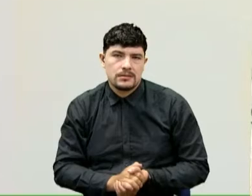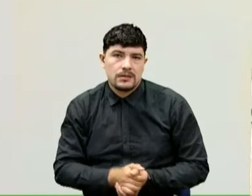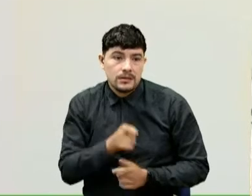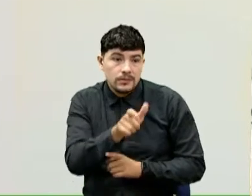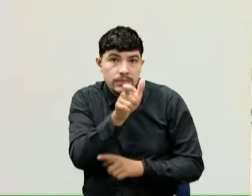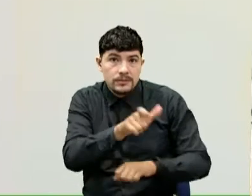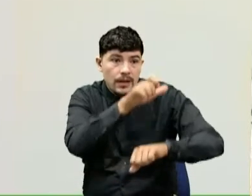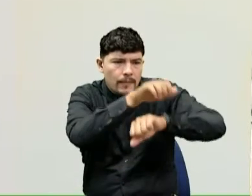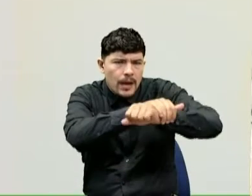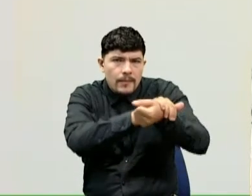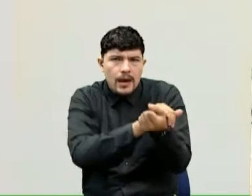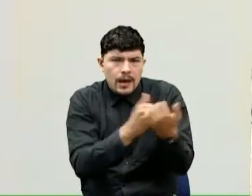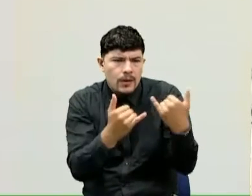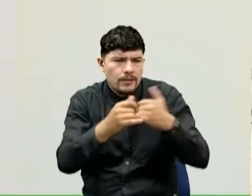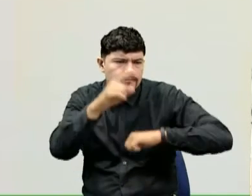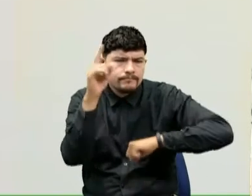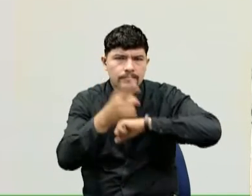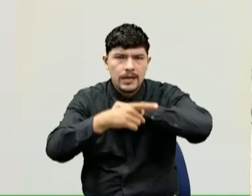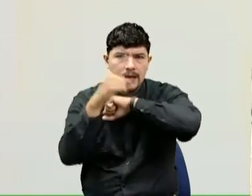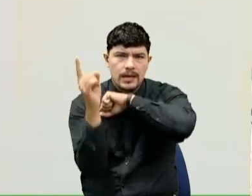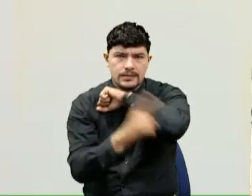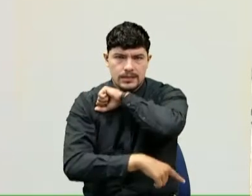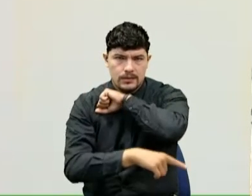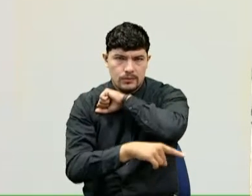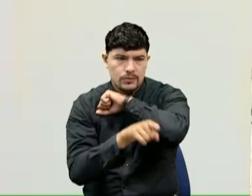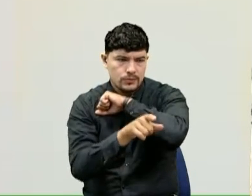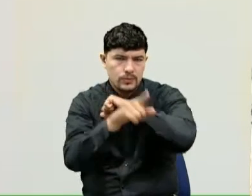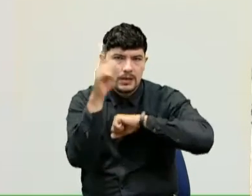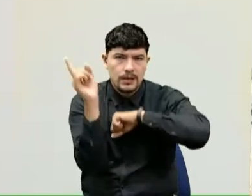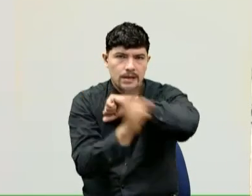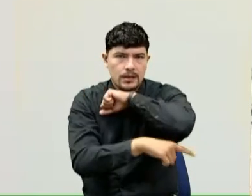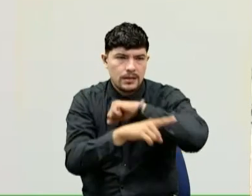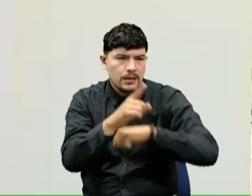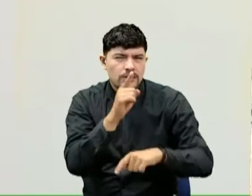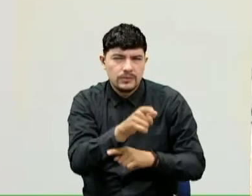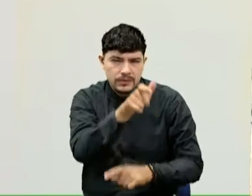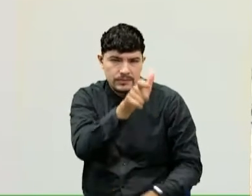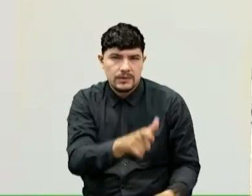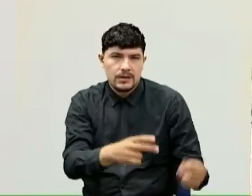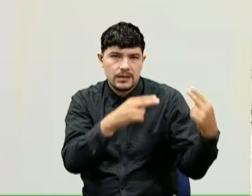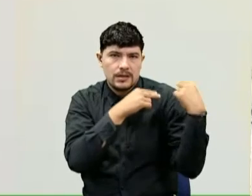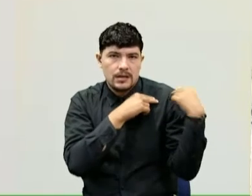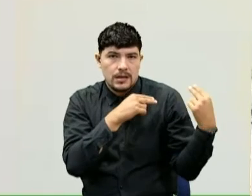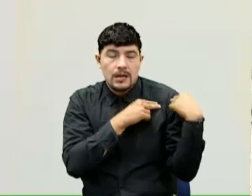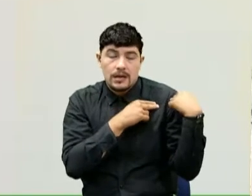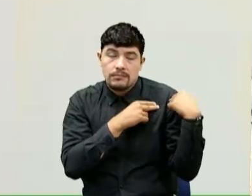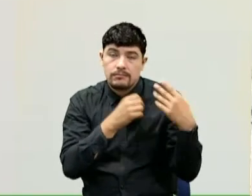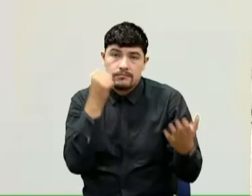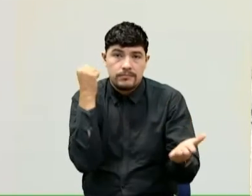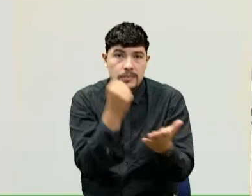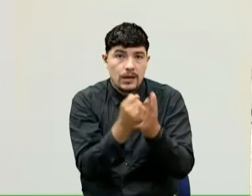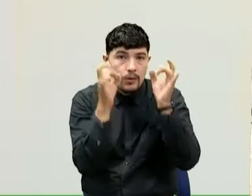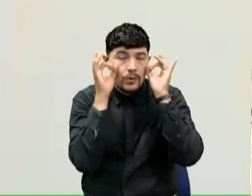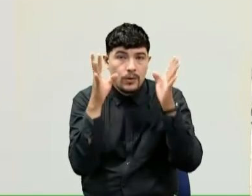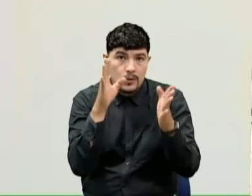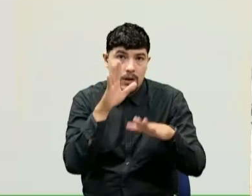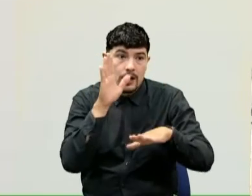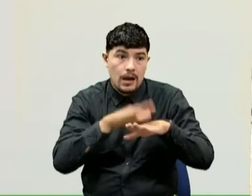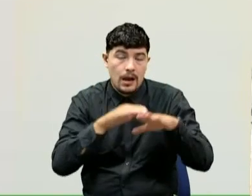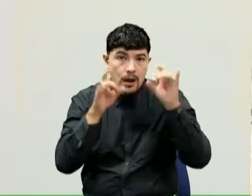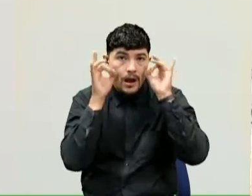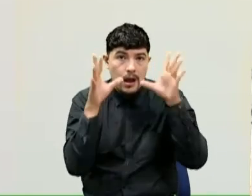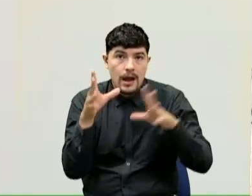le fue formulada imputación e impuesta medida de aseguramiento por los delitos de homicidio culposo agravado y violación a medidas